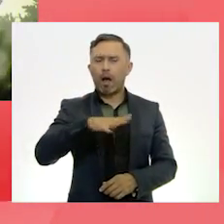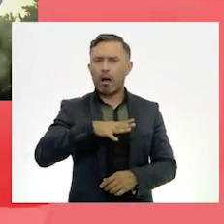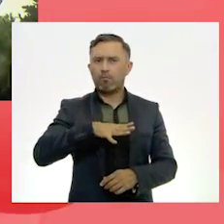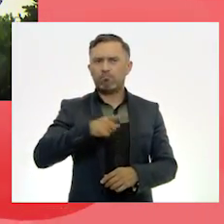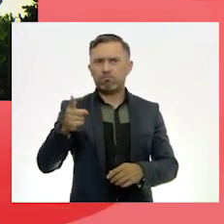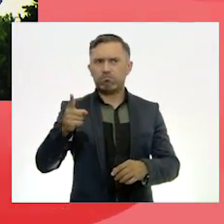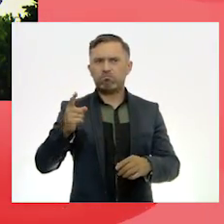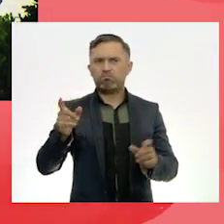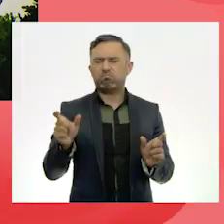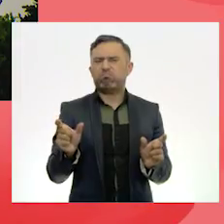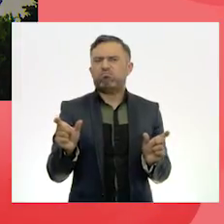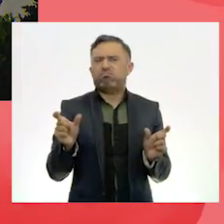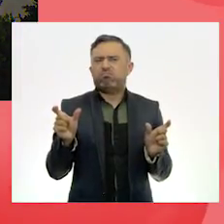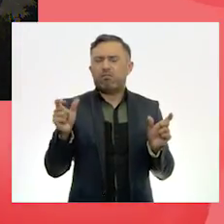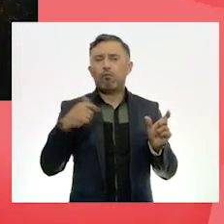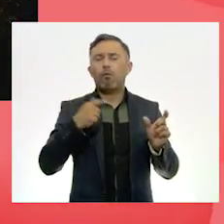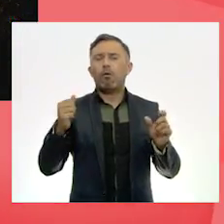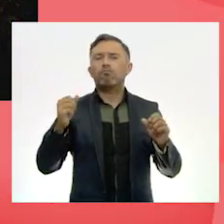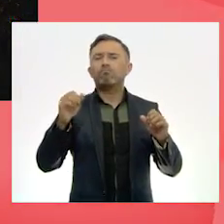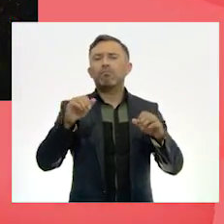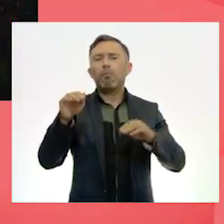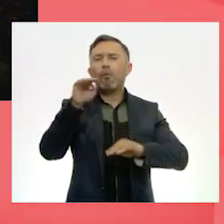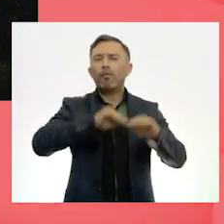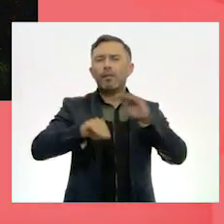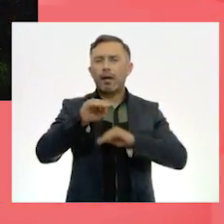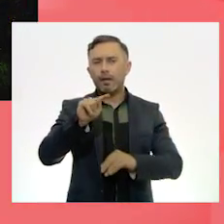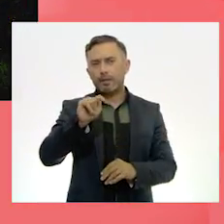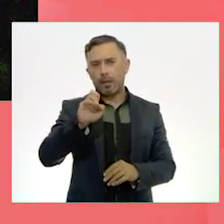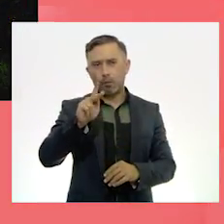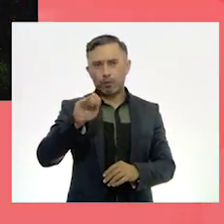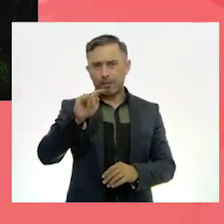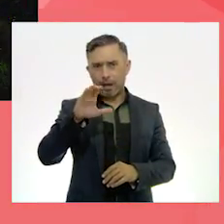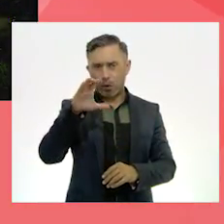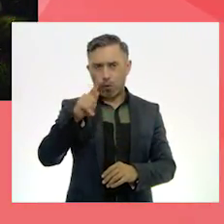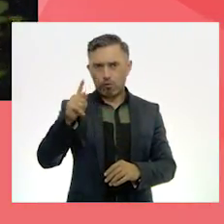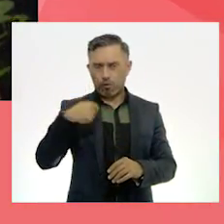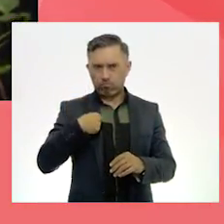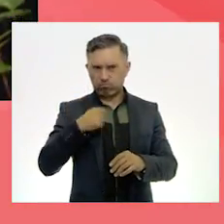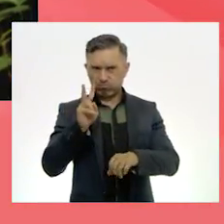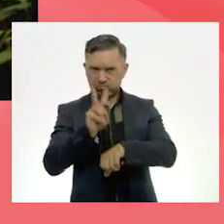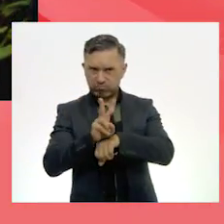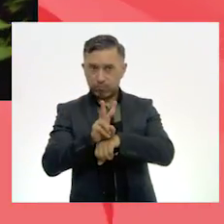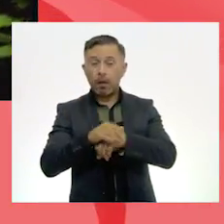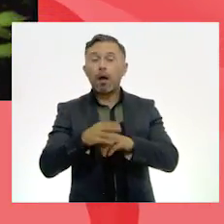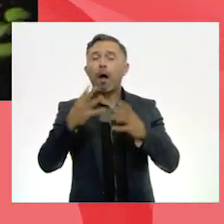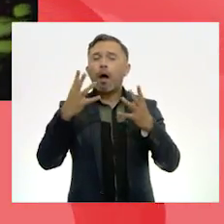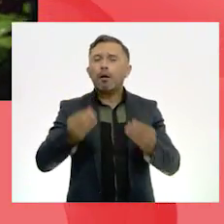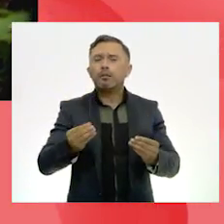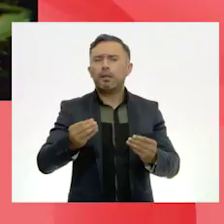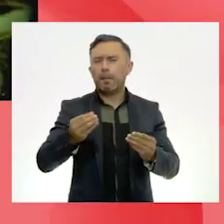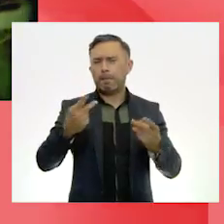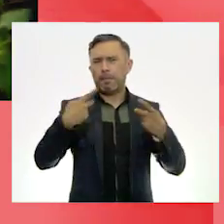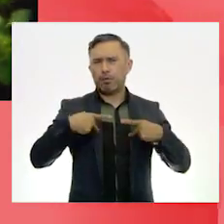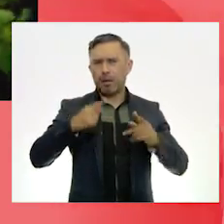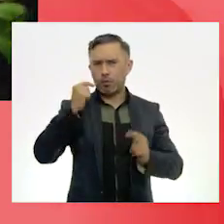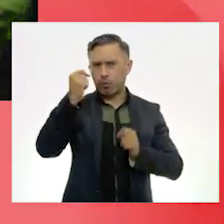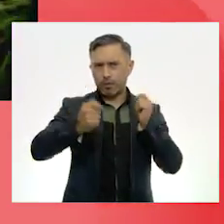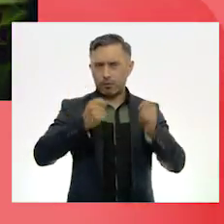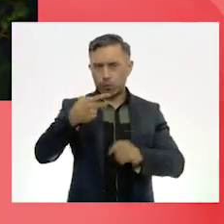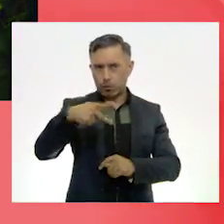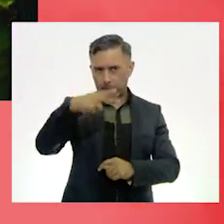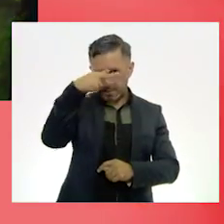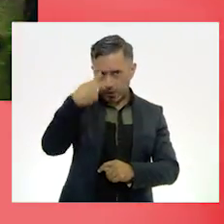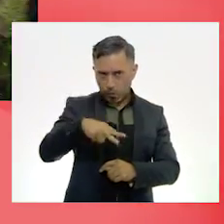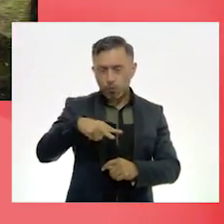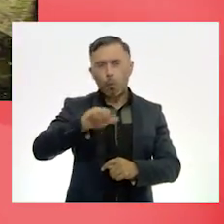gigante eterno, el Cerro del Teposteco. Miles de turistas nacionales y extranjeros se internan en sus